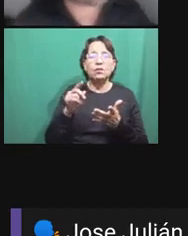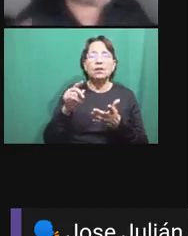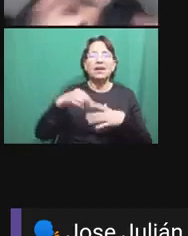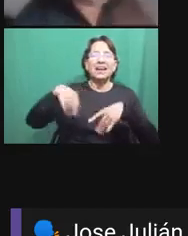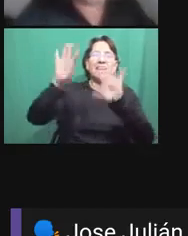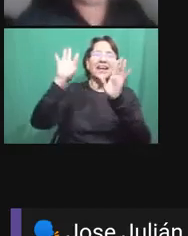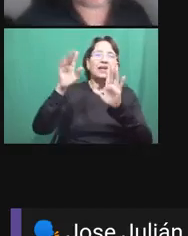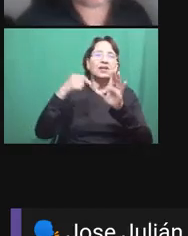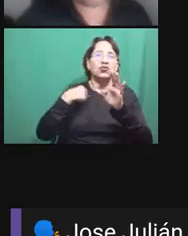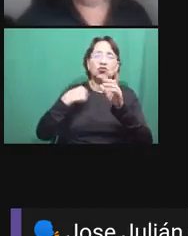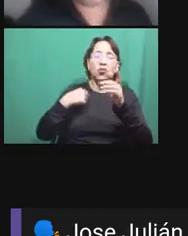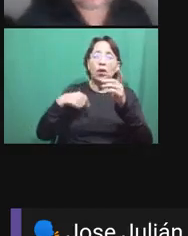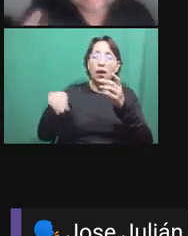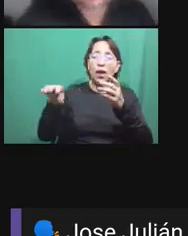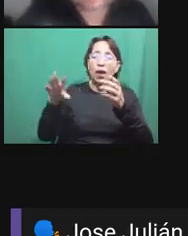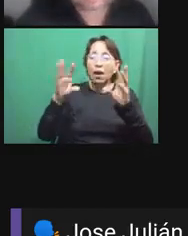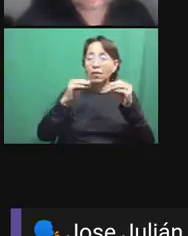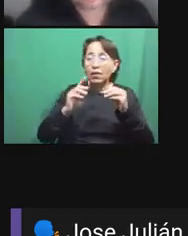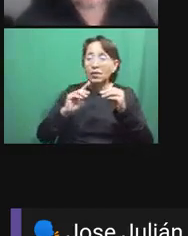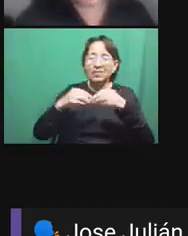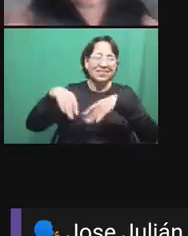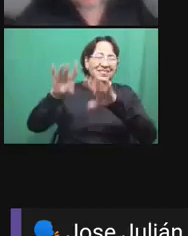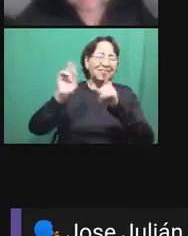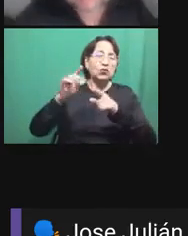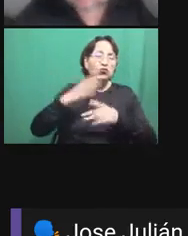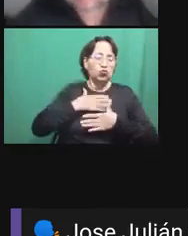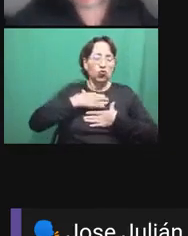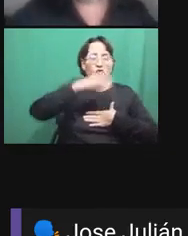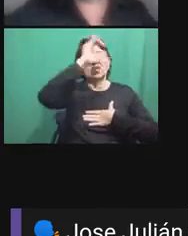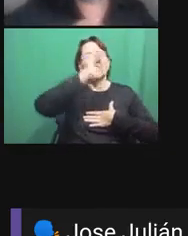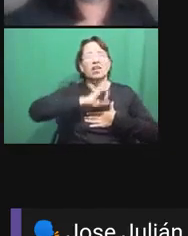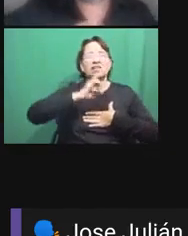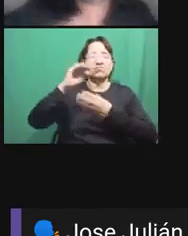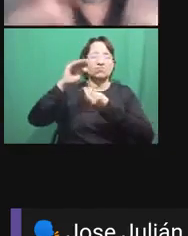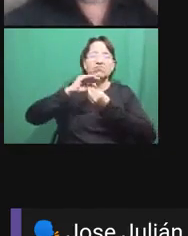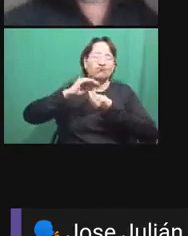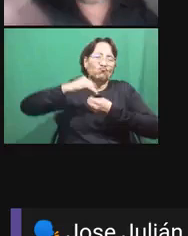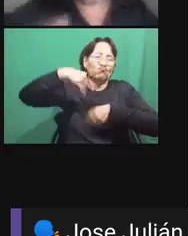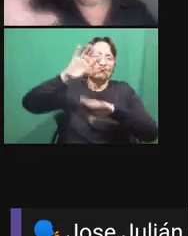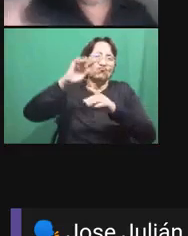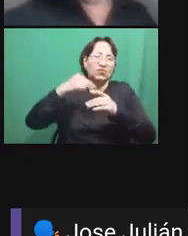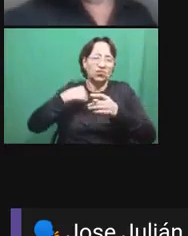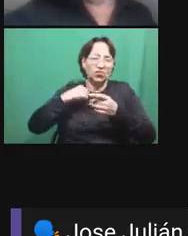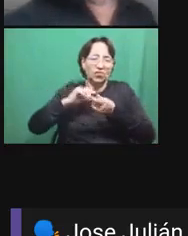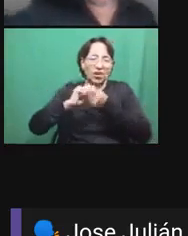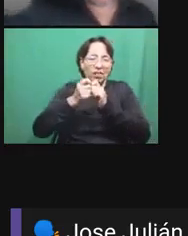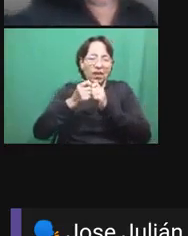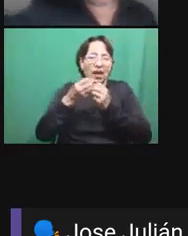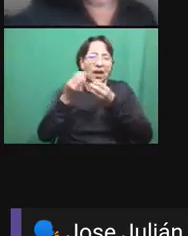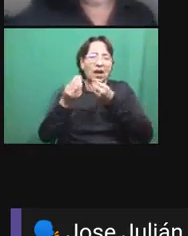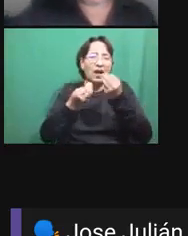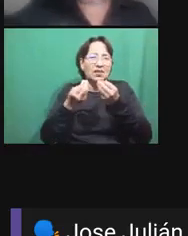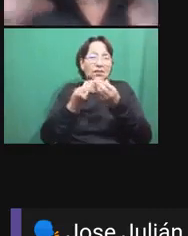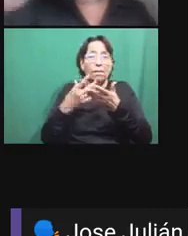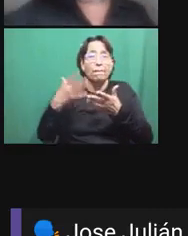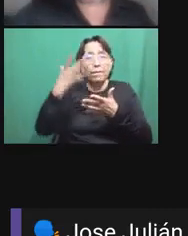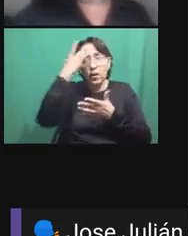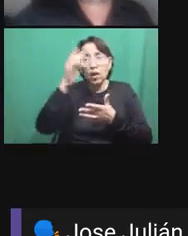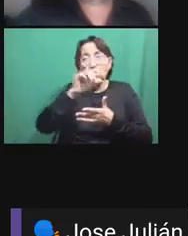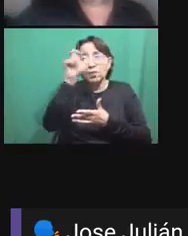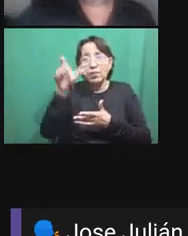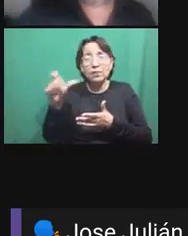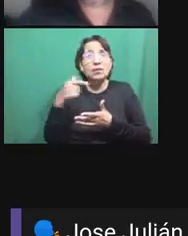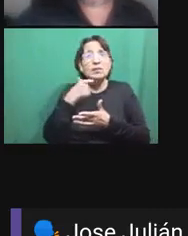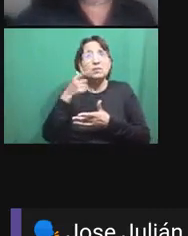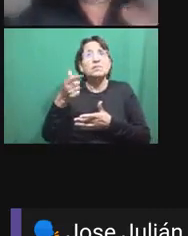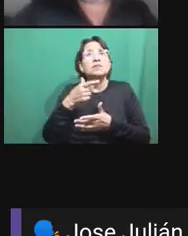que puedo alterar una instancia patrimonial donde hay una concentración de valor para muchos otros, simplemente porque